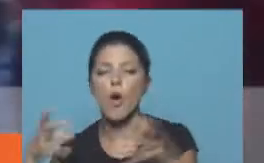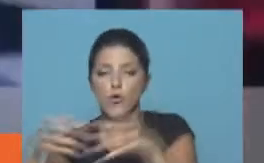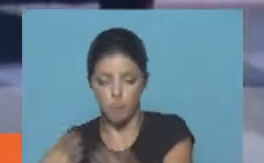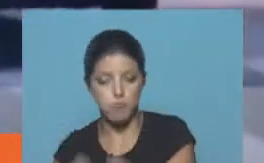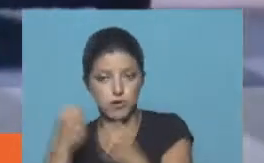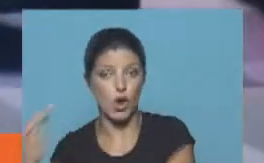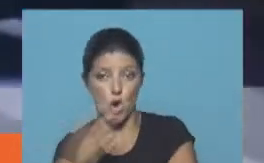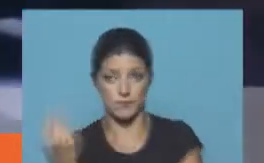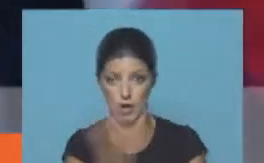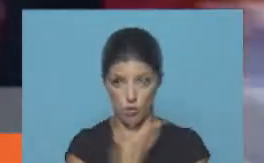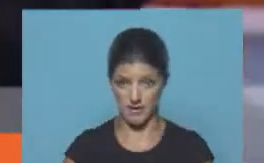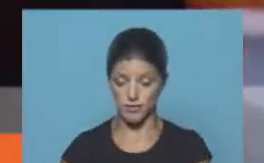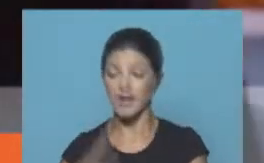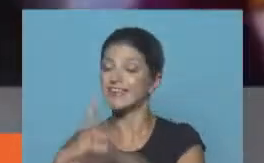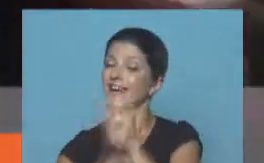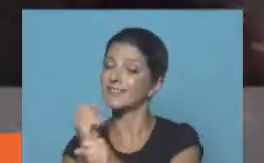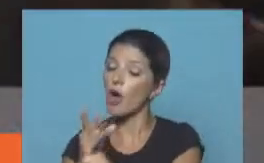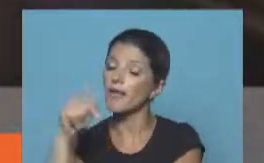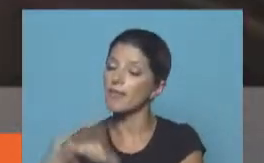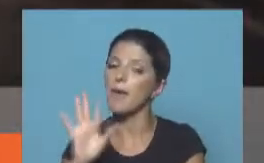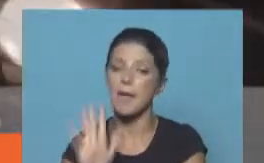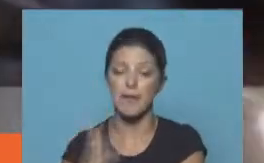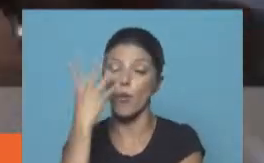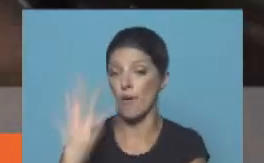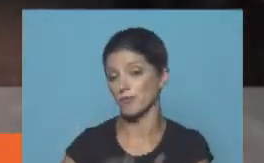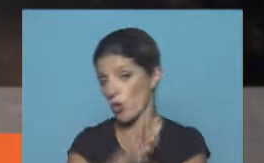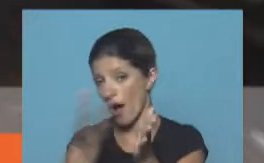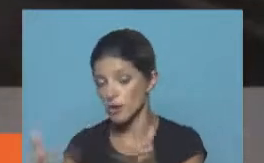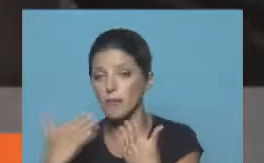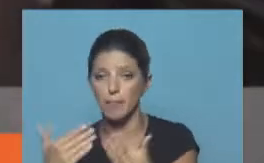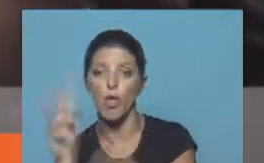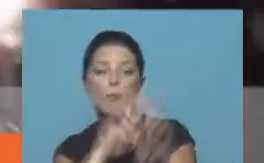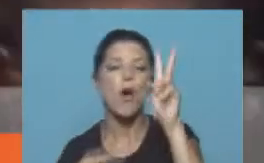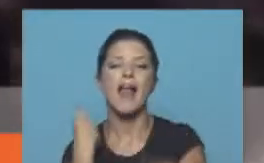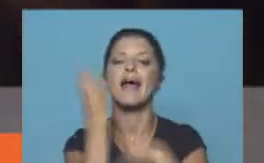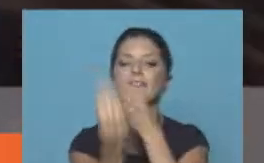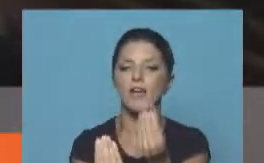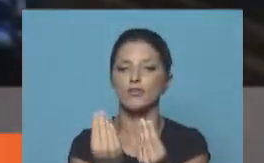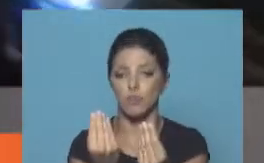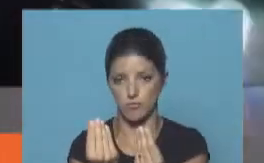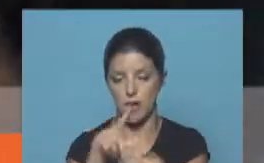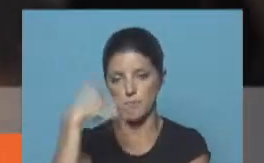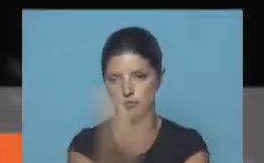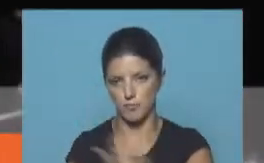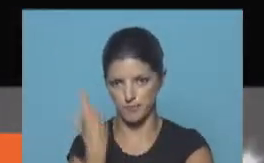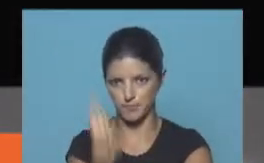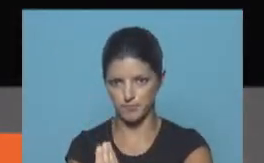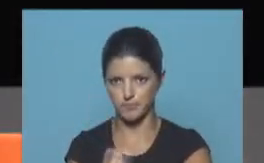que por ahora deberá esperar 4 años más para intentar llegar al Ejecutivo.